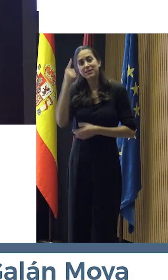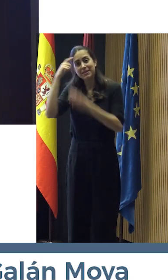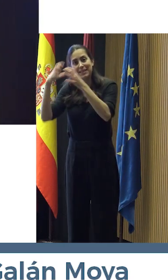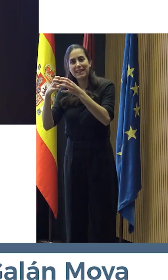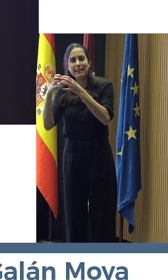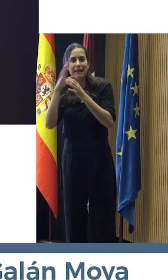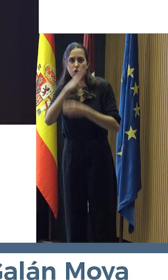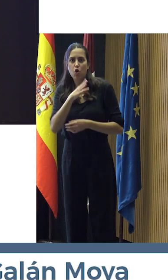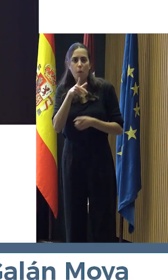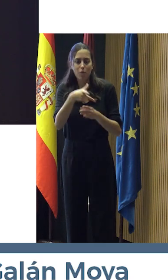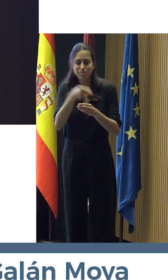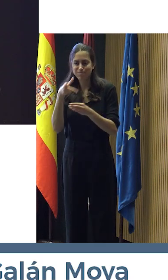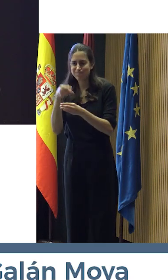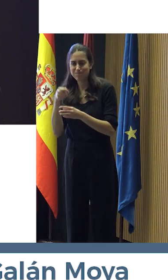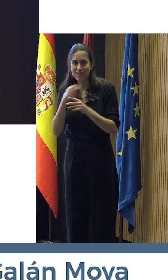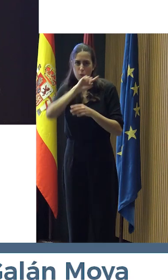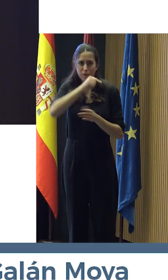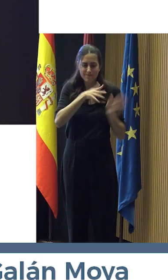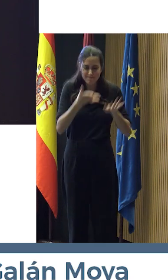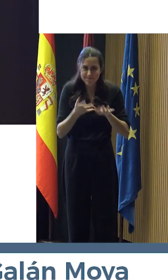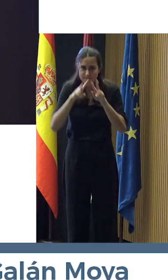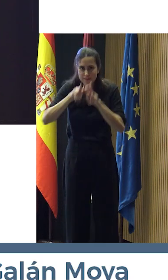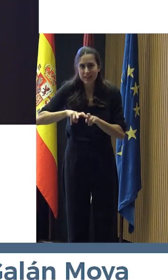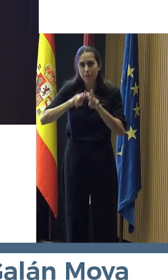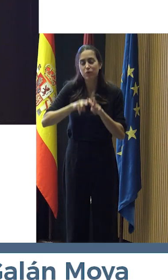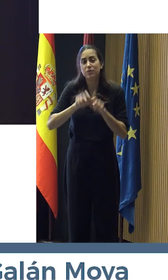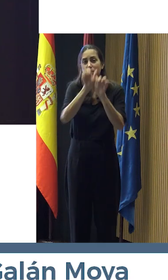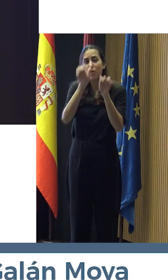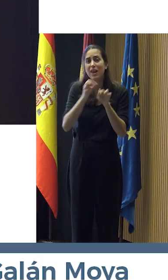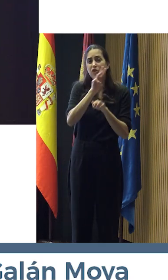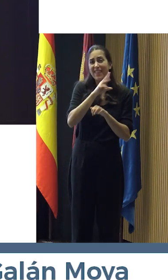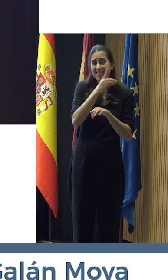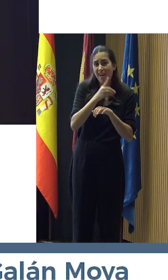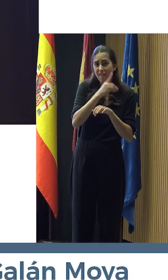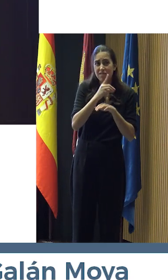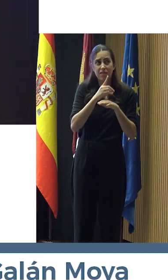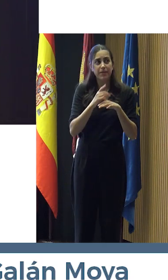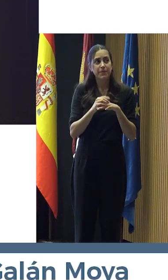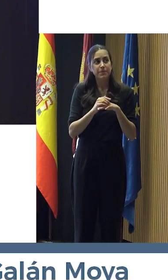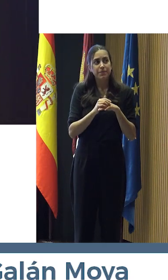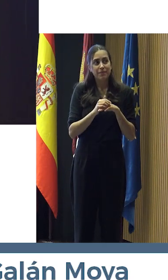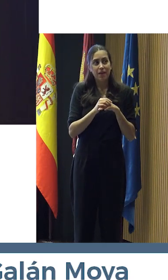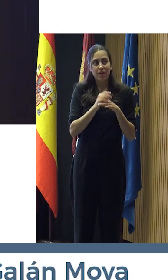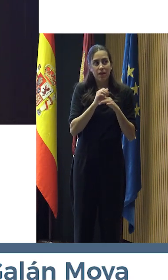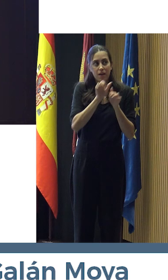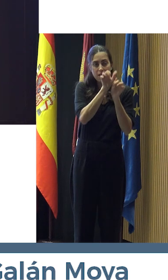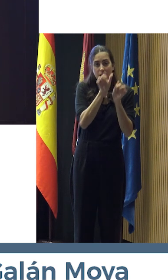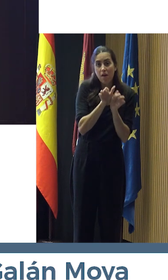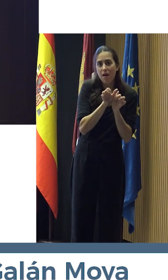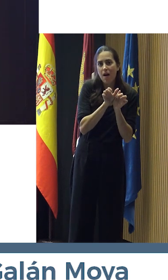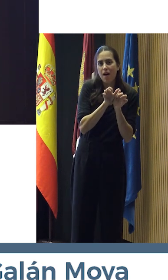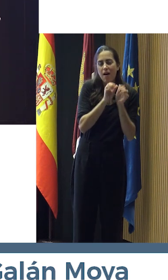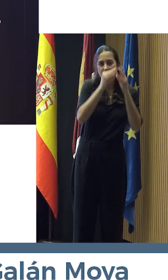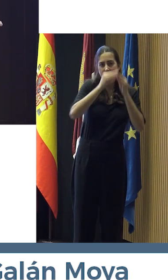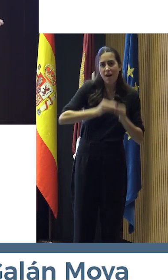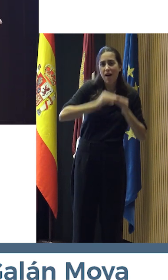cerebrales. Con eso lo que hacemos es desarrollar modelos tridimensionales, modelos de microambiente tumoral, esto ahora lo voy a contar un poquito mejor,